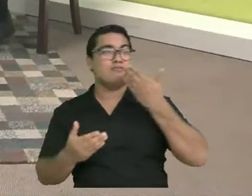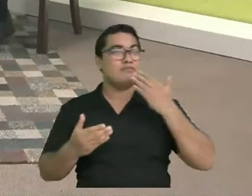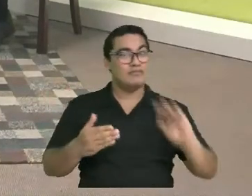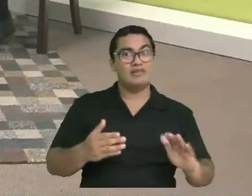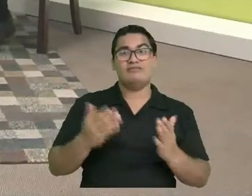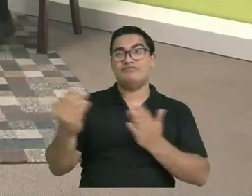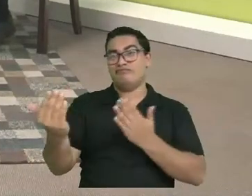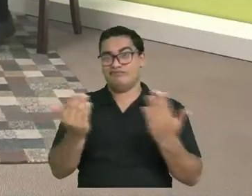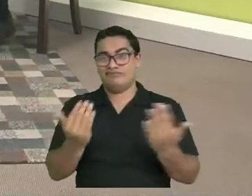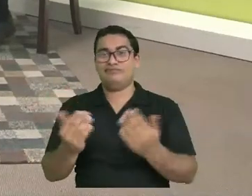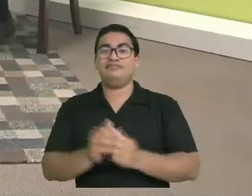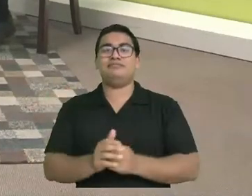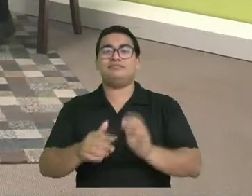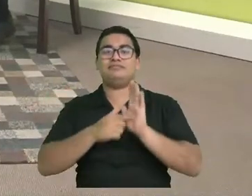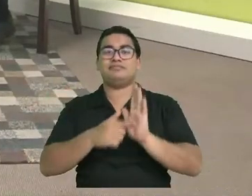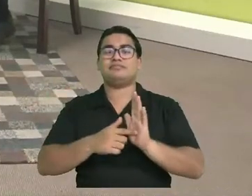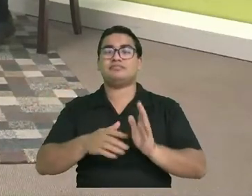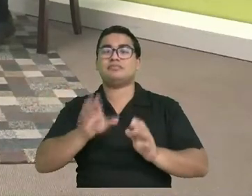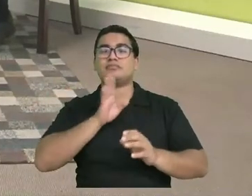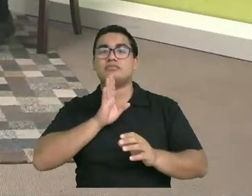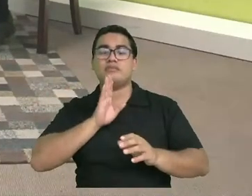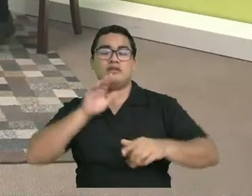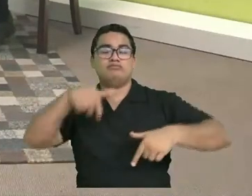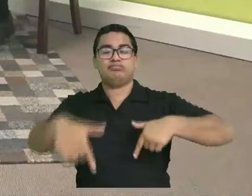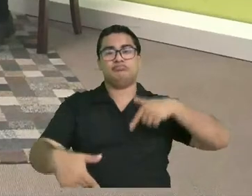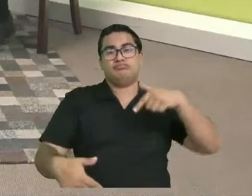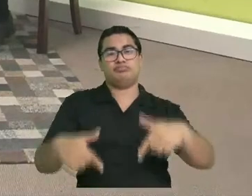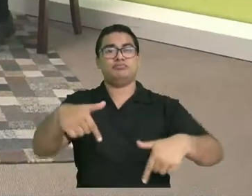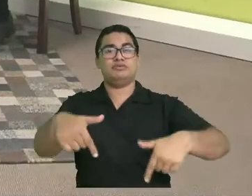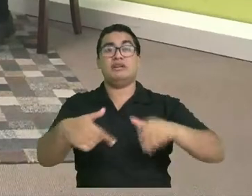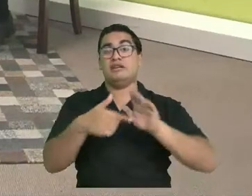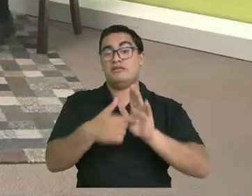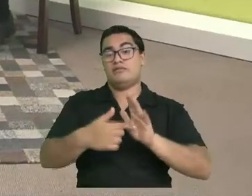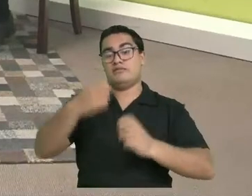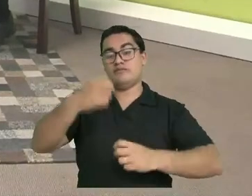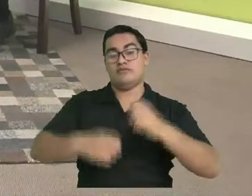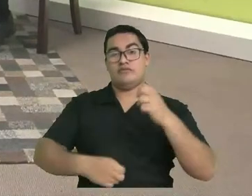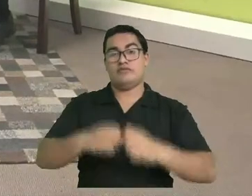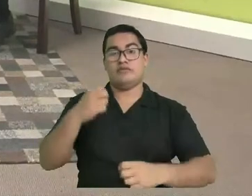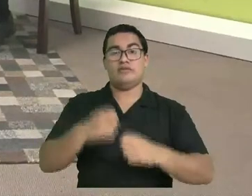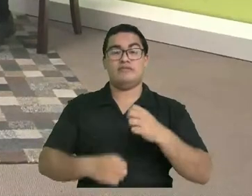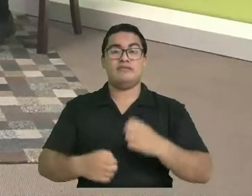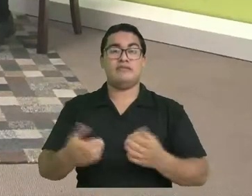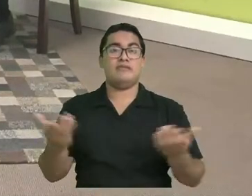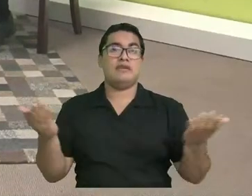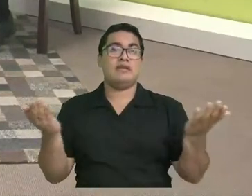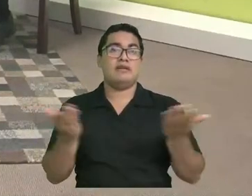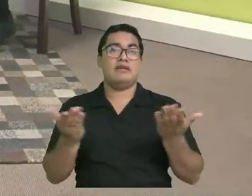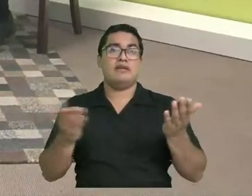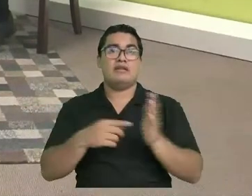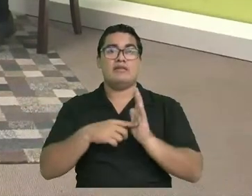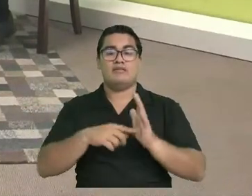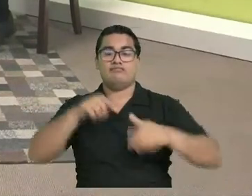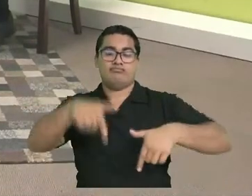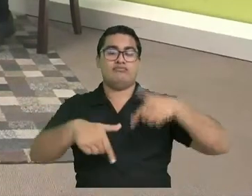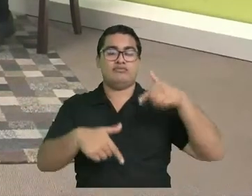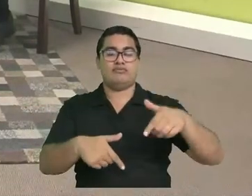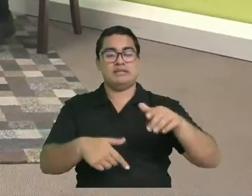Cuando hablamos de tacones, también esto puede hacer daño, doctora, a la salud. Los tacones son aquellos,